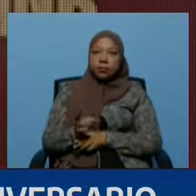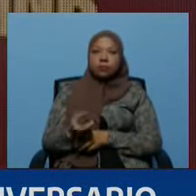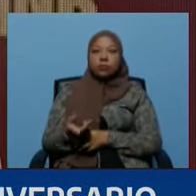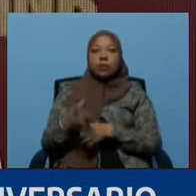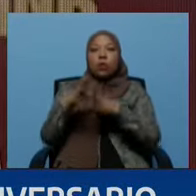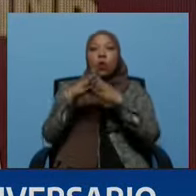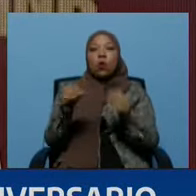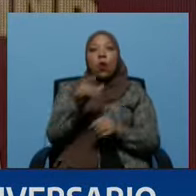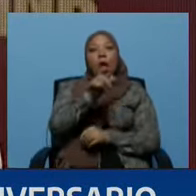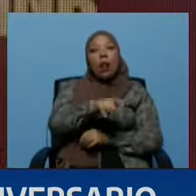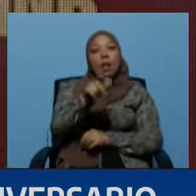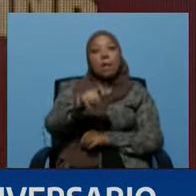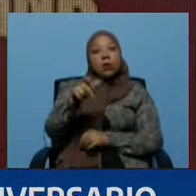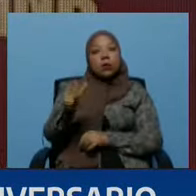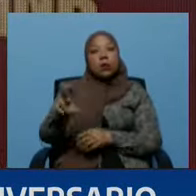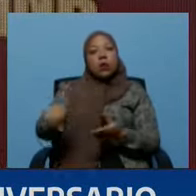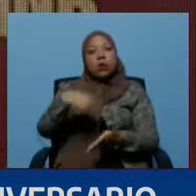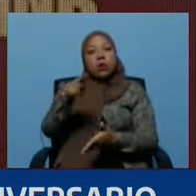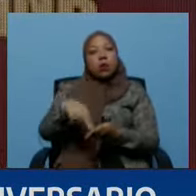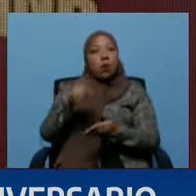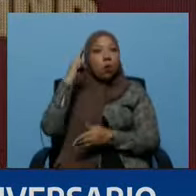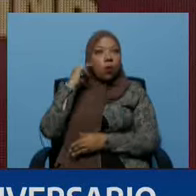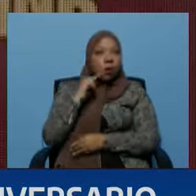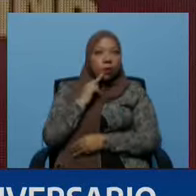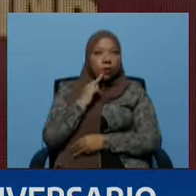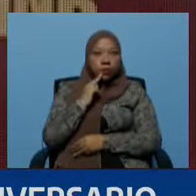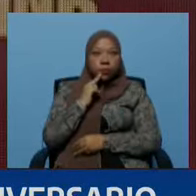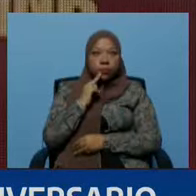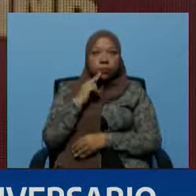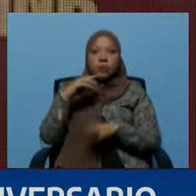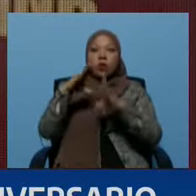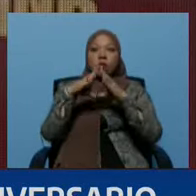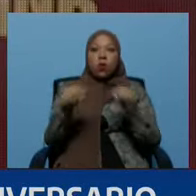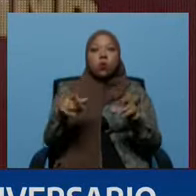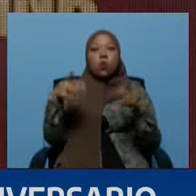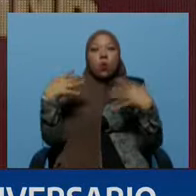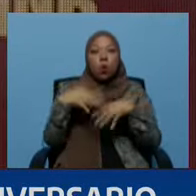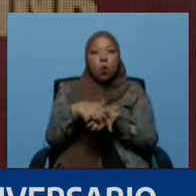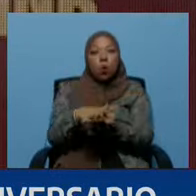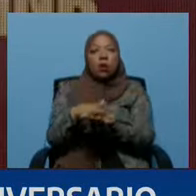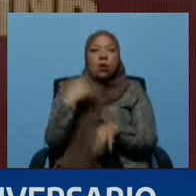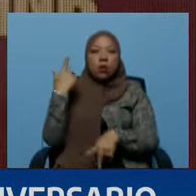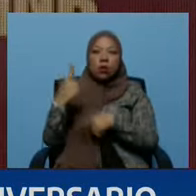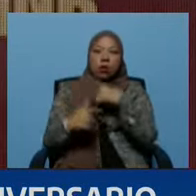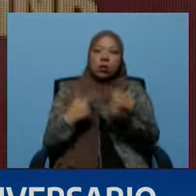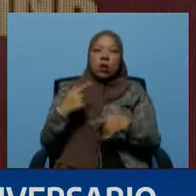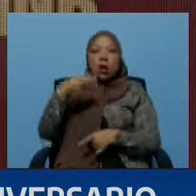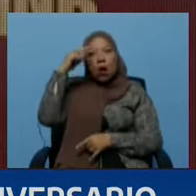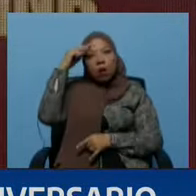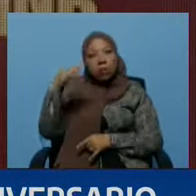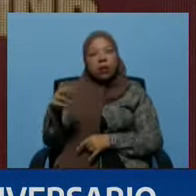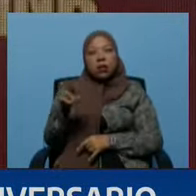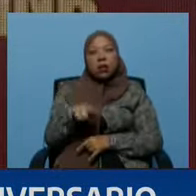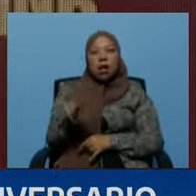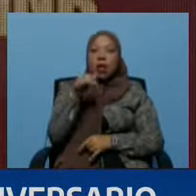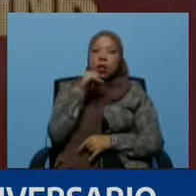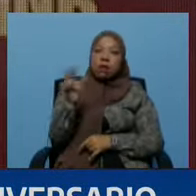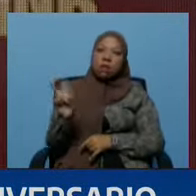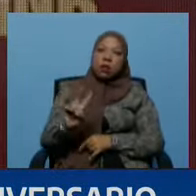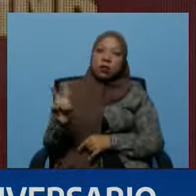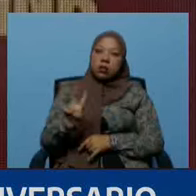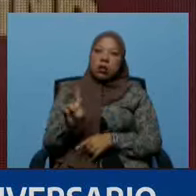de toda la Fuerza Armada Nacional Bolivariana, de todos los componentes, de la Milicia Nacional,